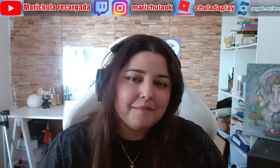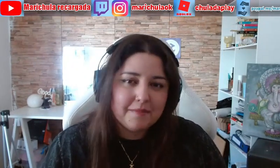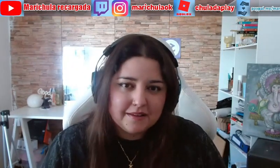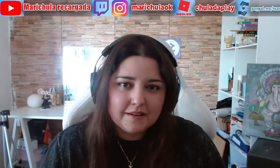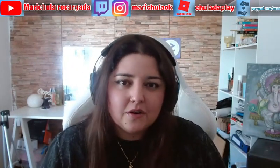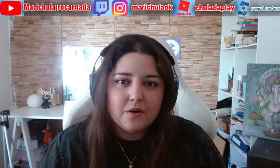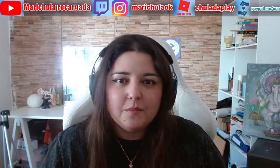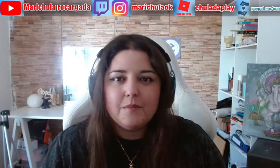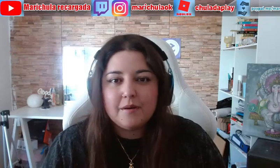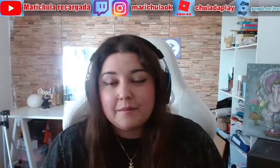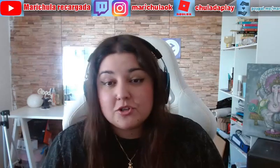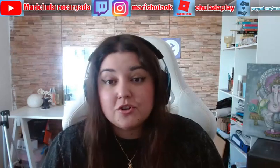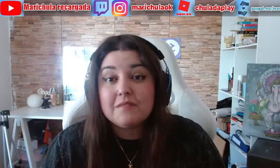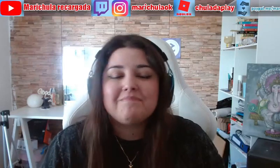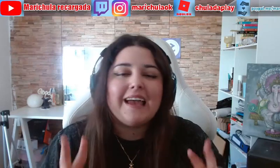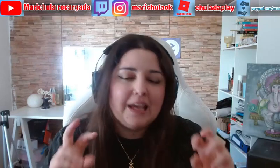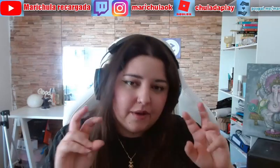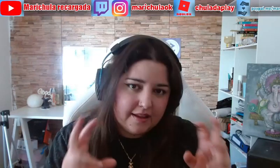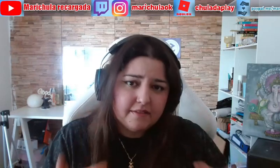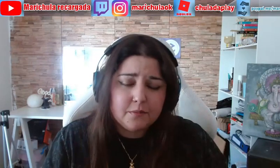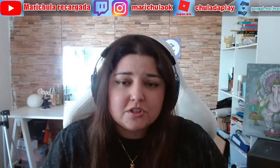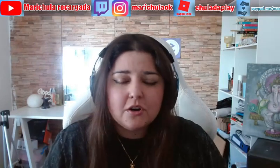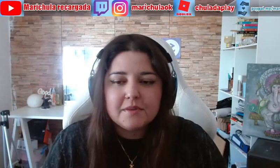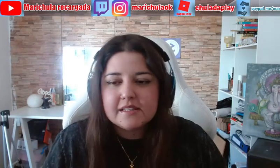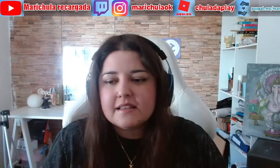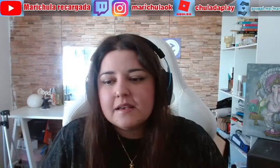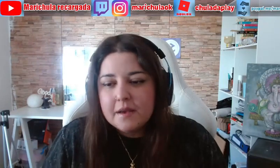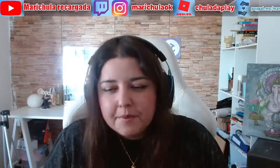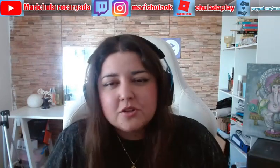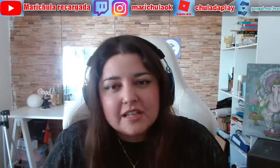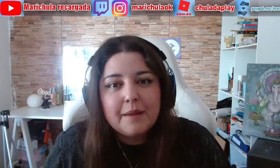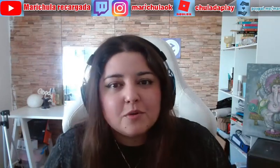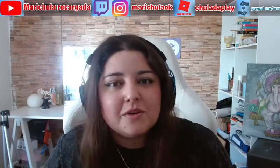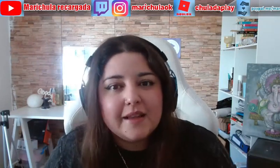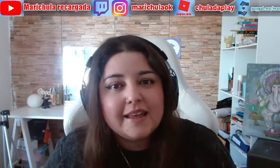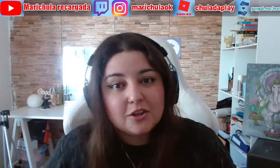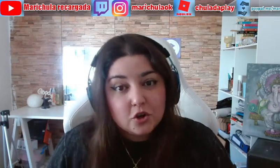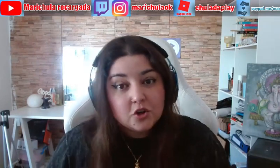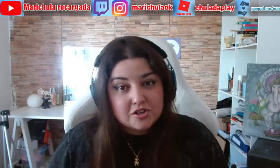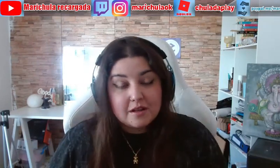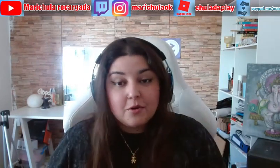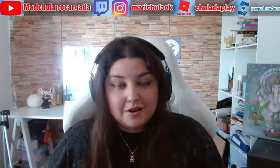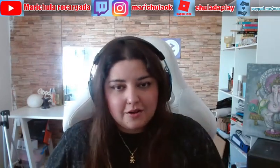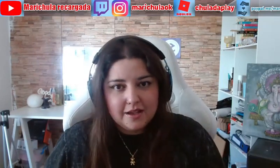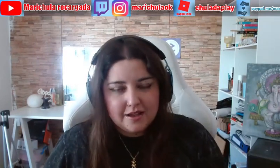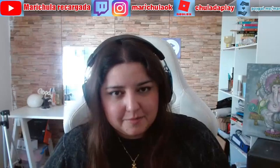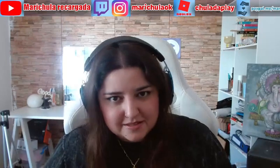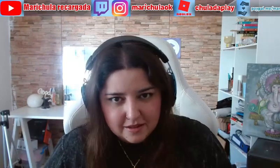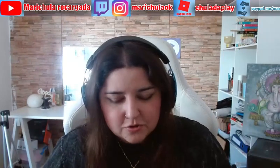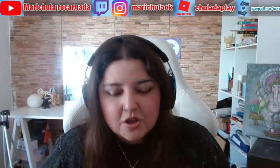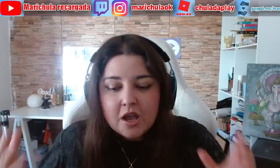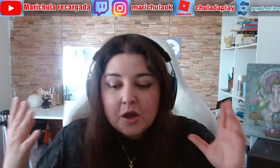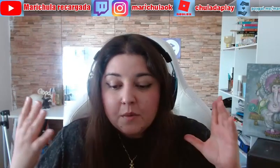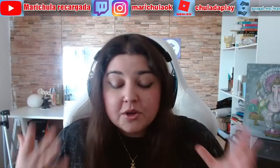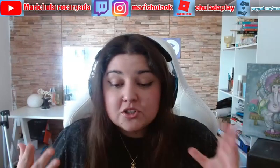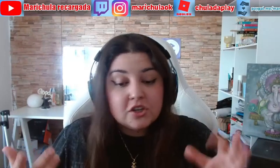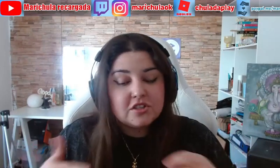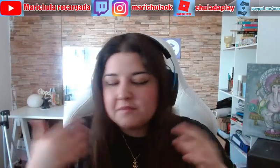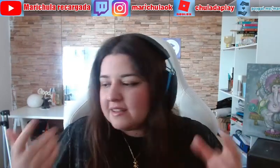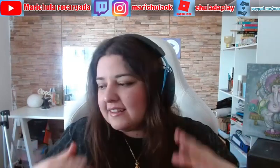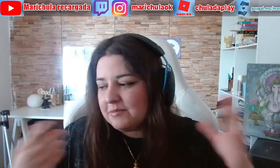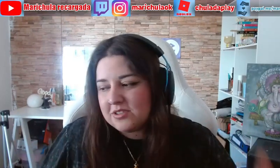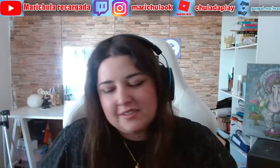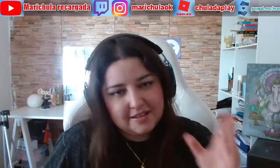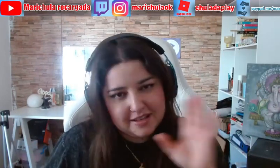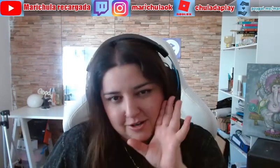que han permitido una mayor igualdad, entre muchas comillas, pero sí la posibilidad de que todos nos sintamos representados. Bueno, chicos,